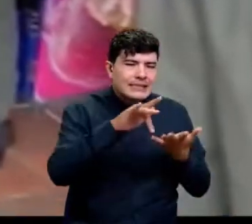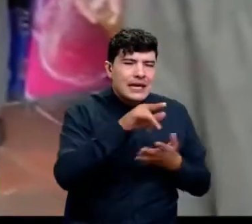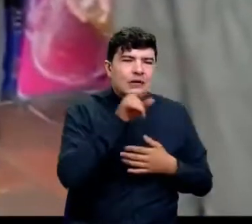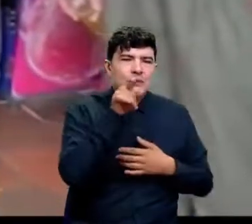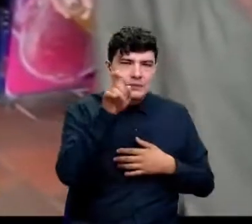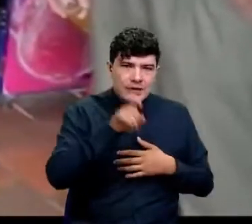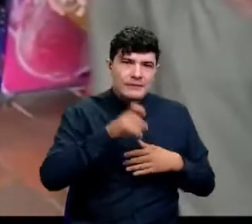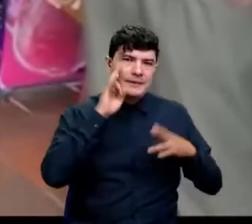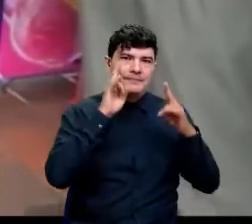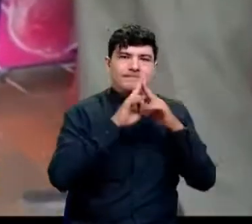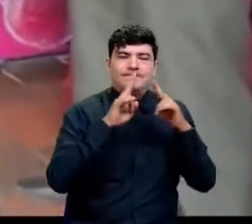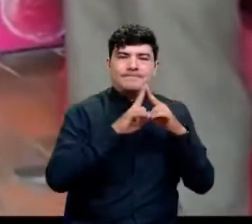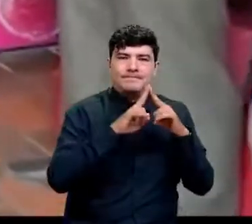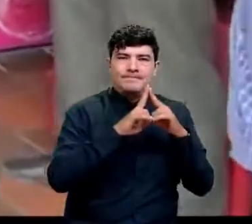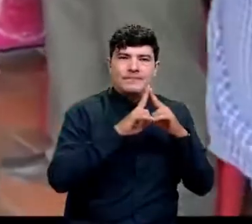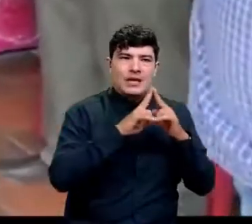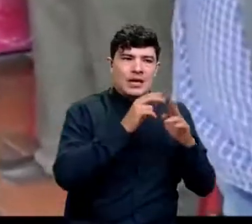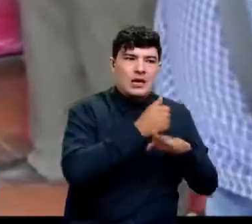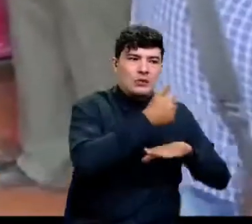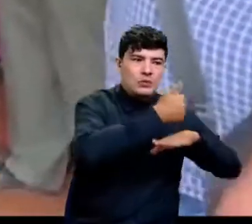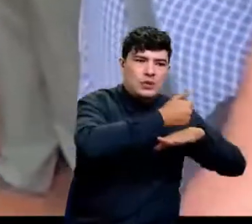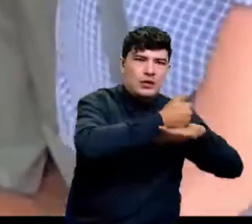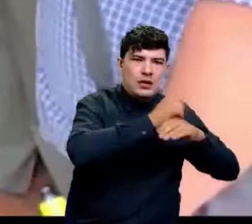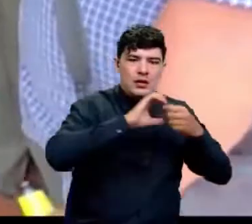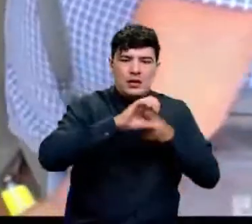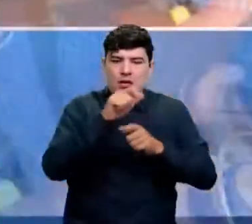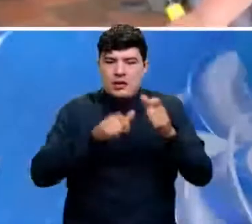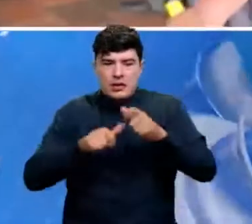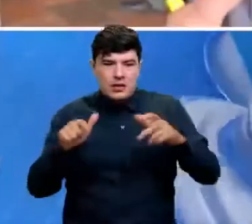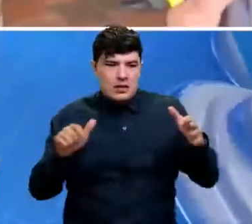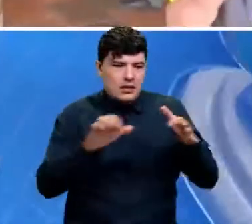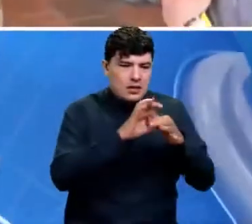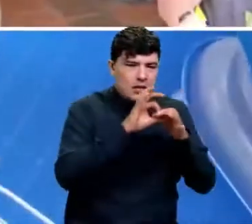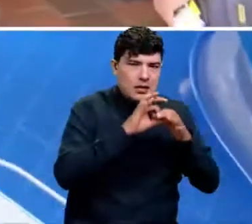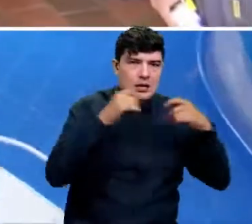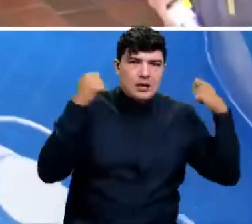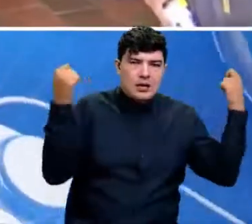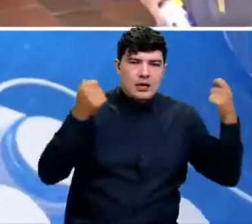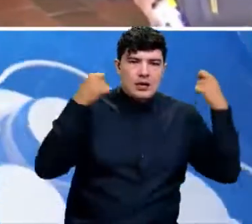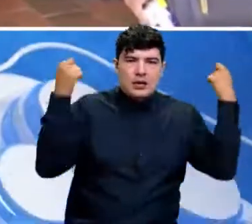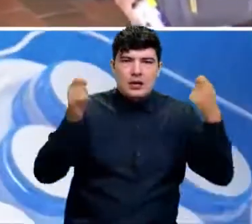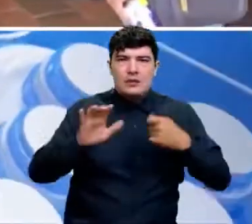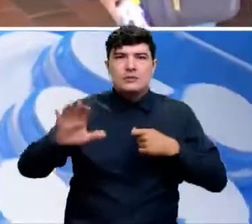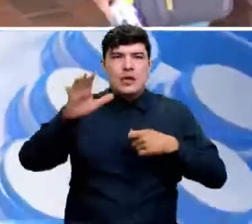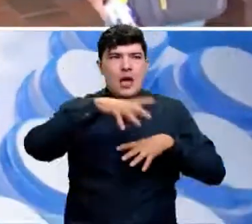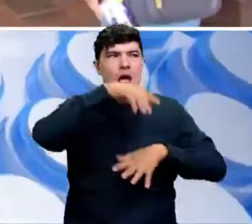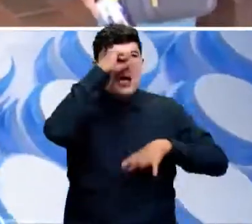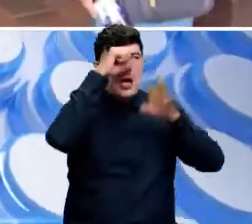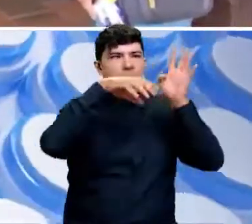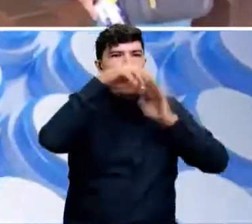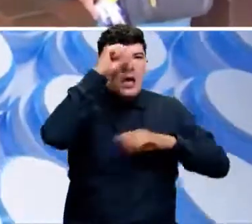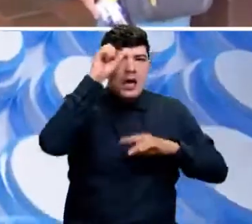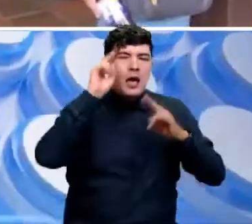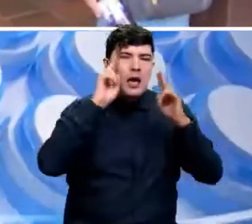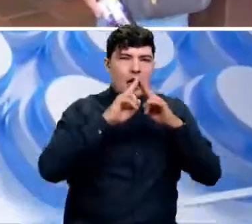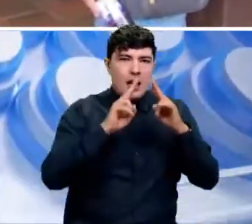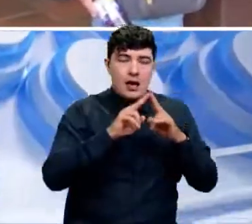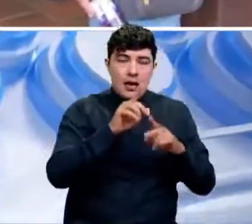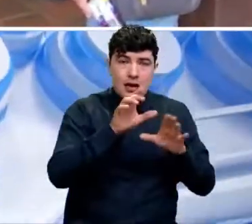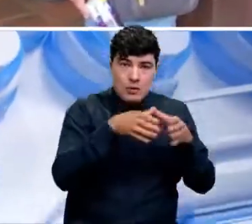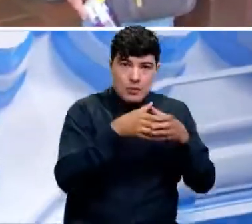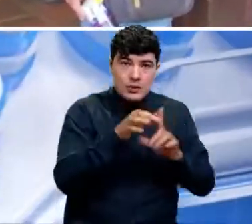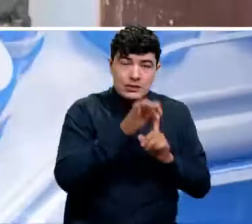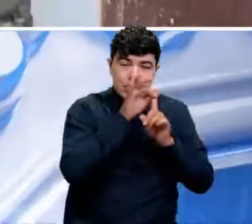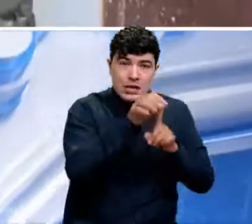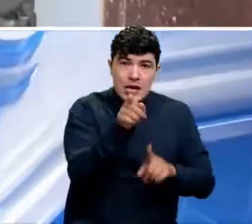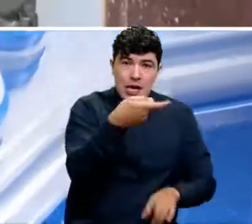debe ser mancomunado entre las autoridades y los ciudadanos. Deben confiar en las autoridades, llamar a las líneas de emergencia, la línea de emergencia 165 del Gaula de la Policía